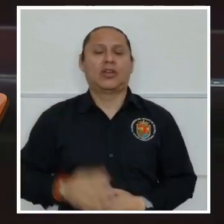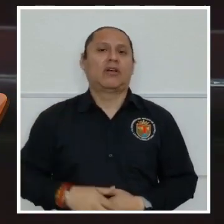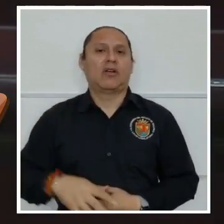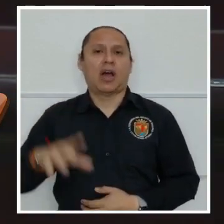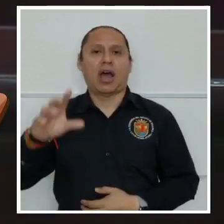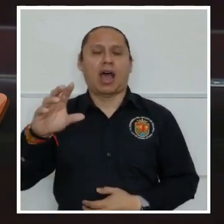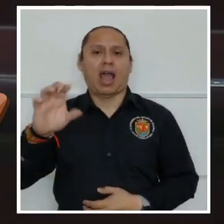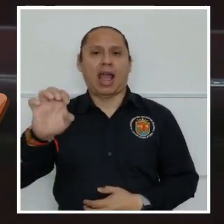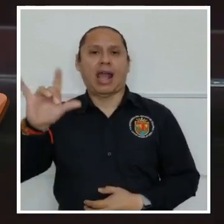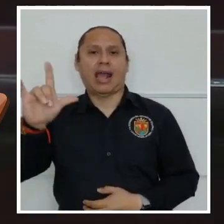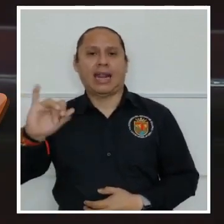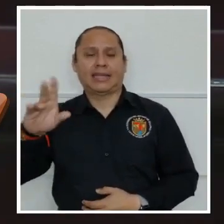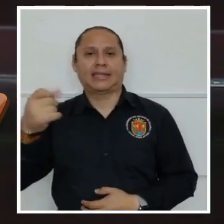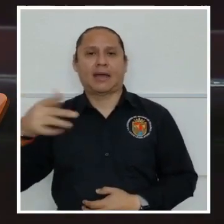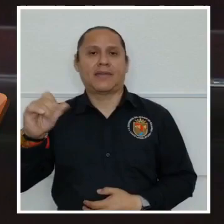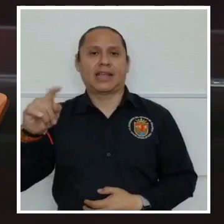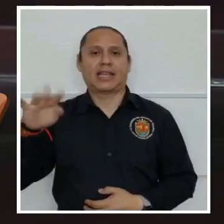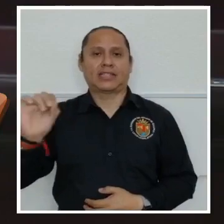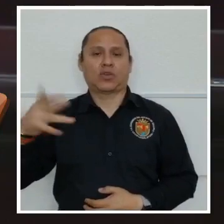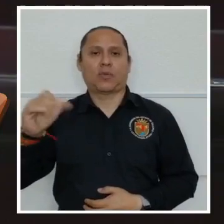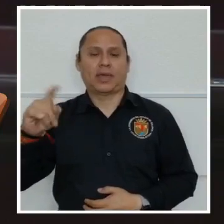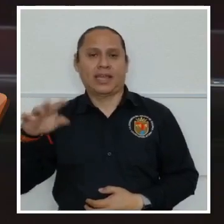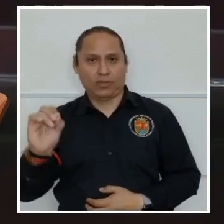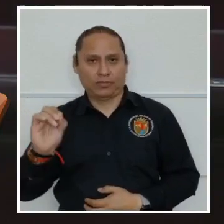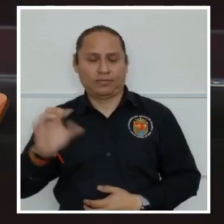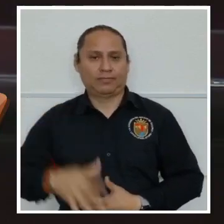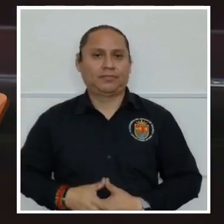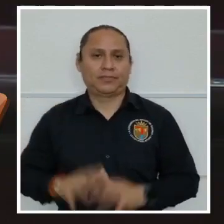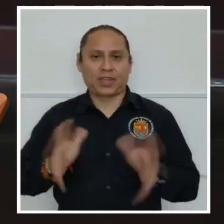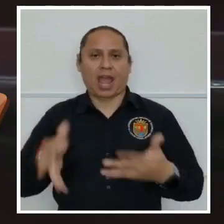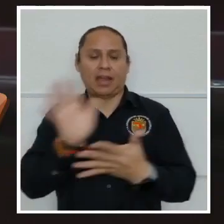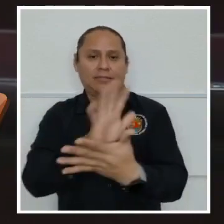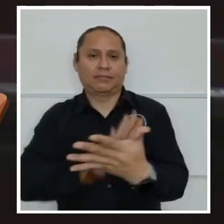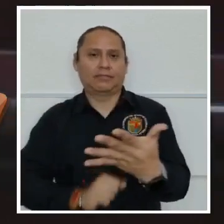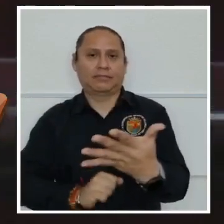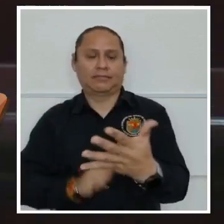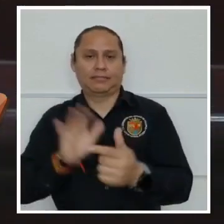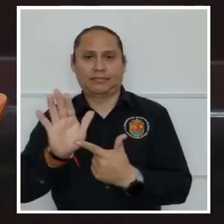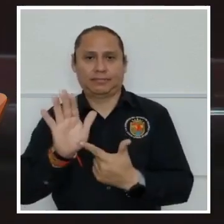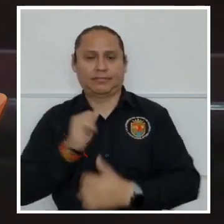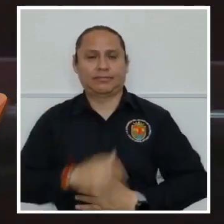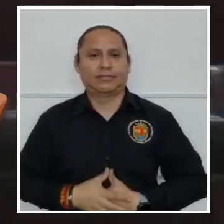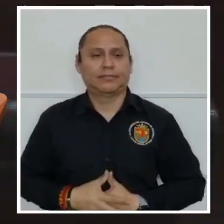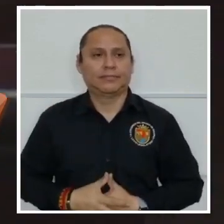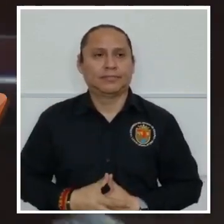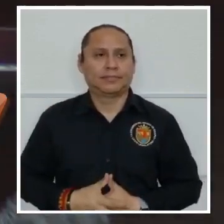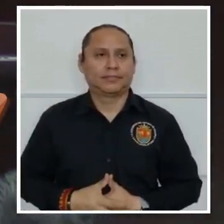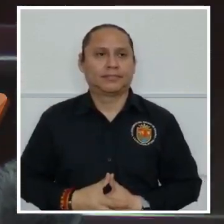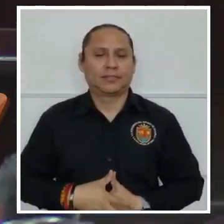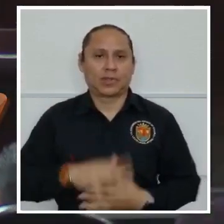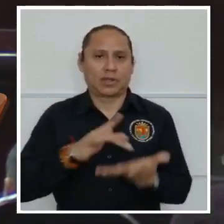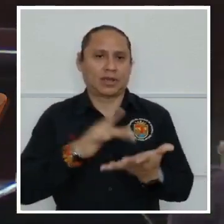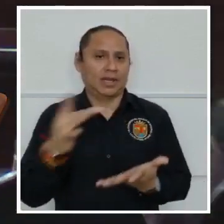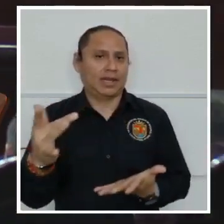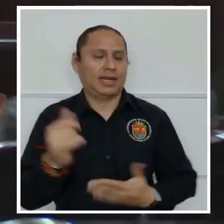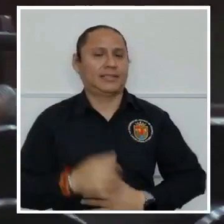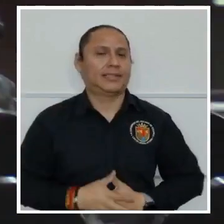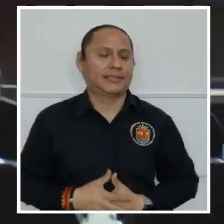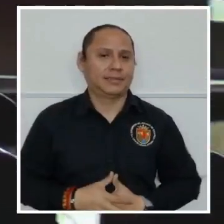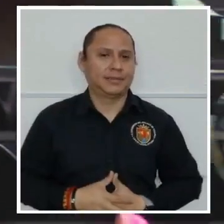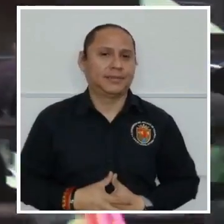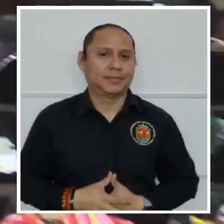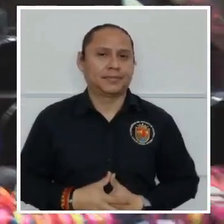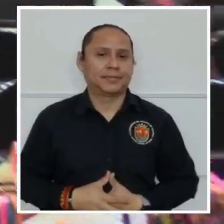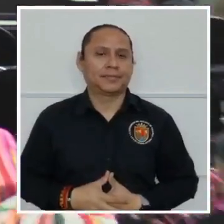y diputada Elizabeth Escobedo Morales. Está leído el documento, diputada presidenta. Gracias, diputada